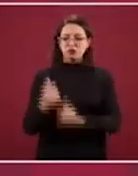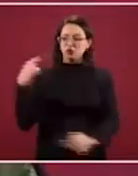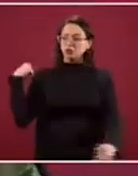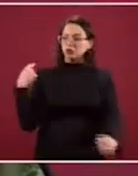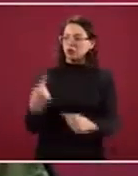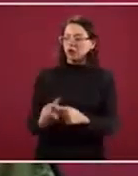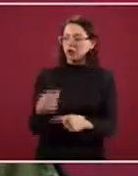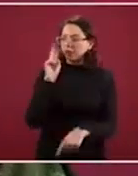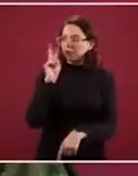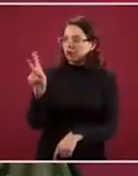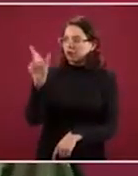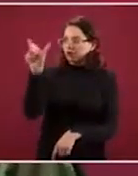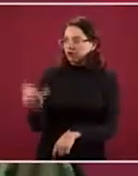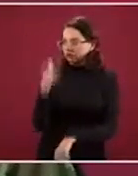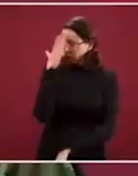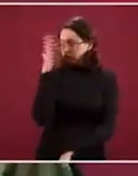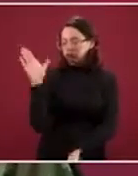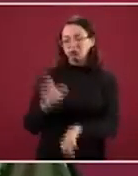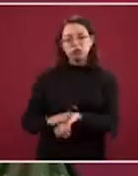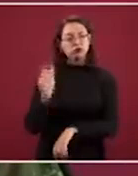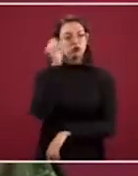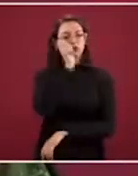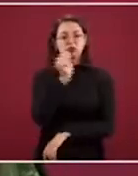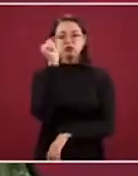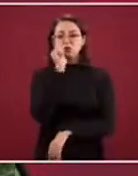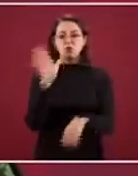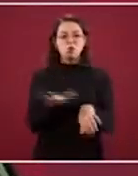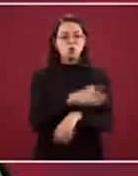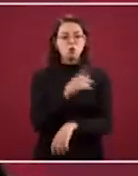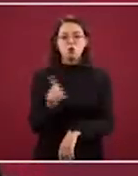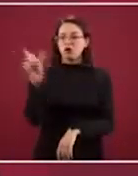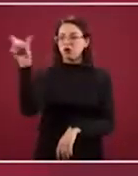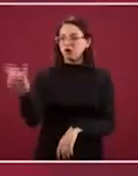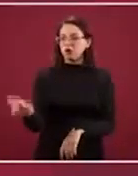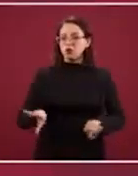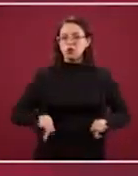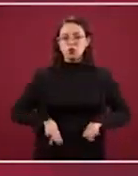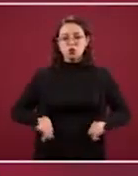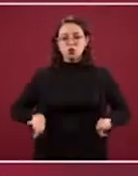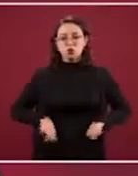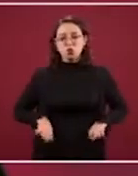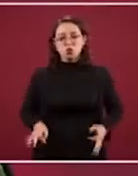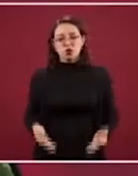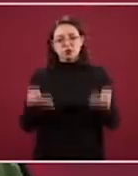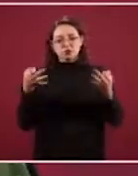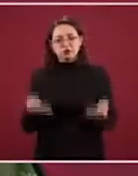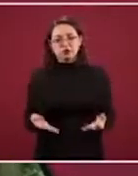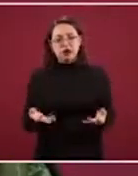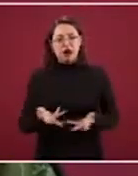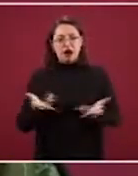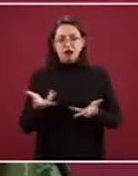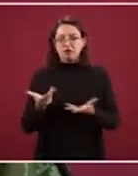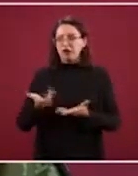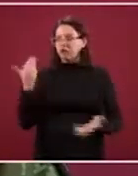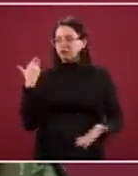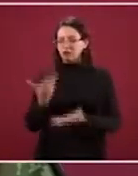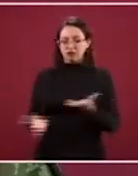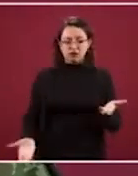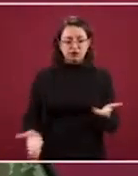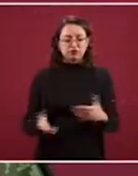y no se le olvidan porque siempre son ejemplo de lo que hacen o de lo que han hecho